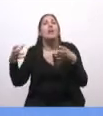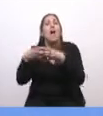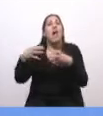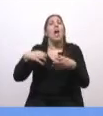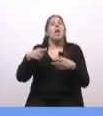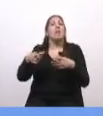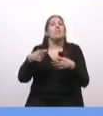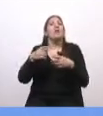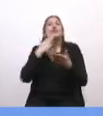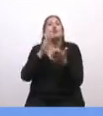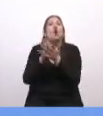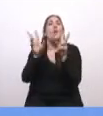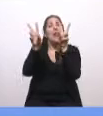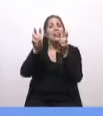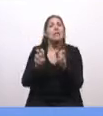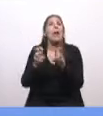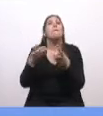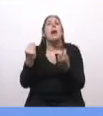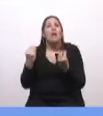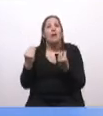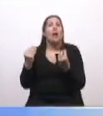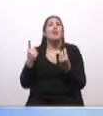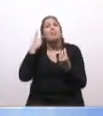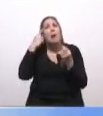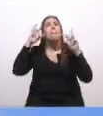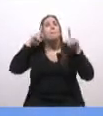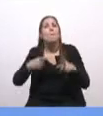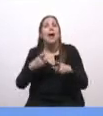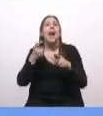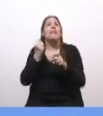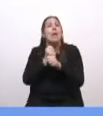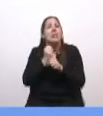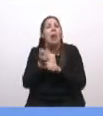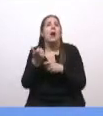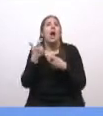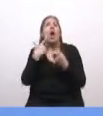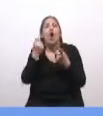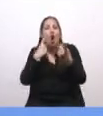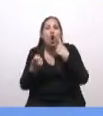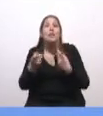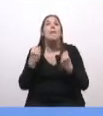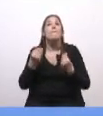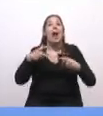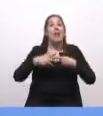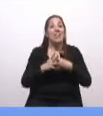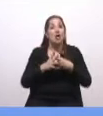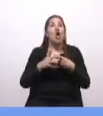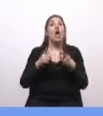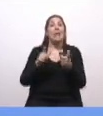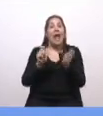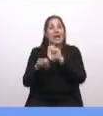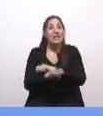las farc respecto de incorporar planes de gestión y monitoreo justamente para que esas tecnologías que